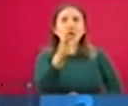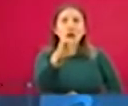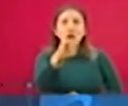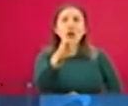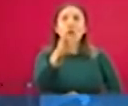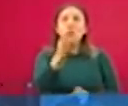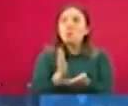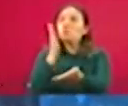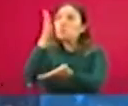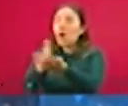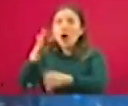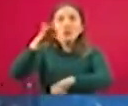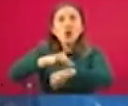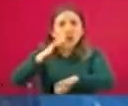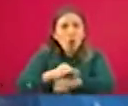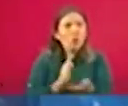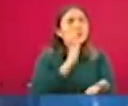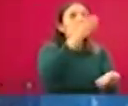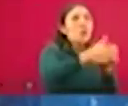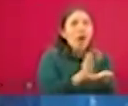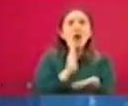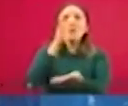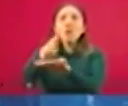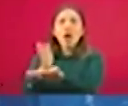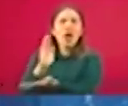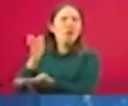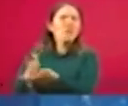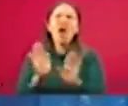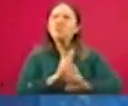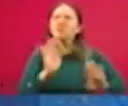reales de contagios ni de muertes, ¿no?